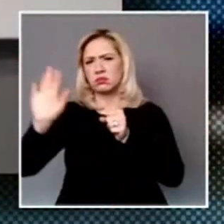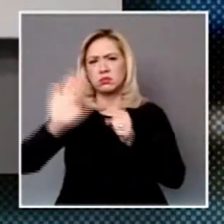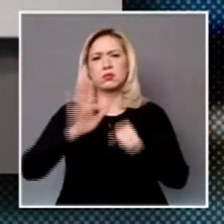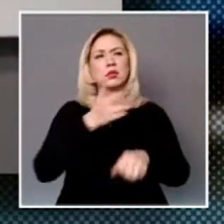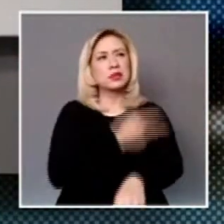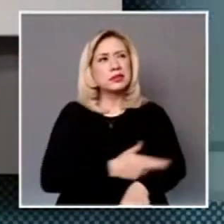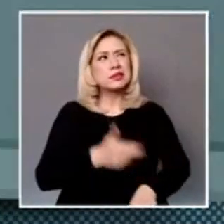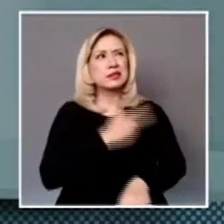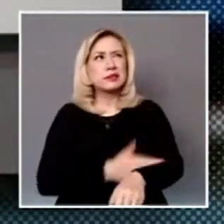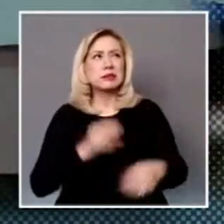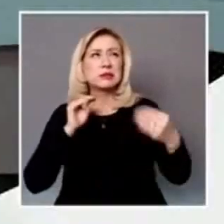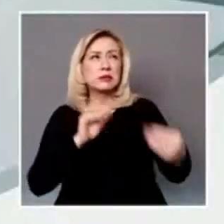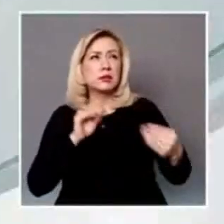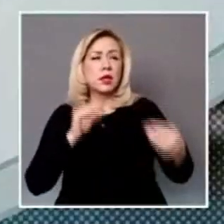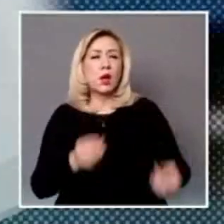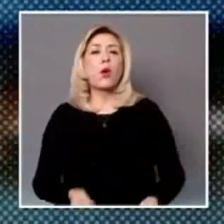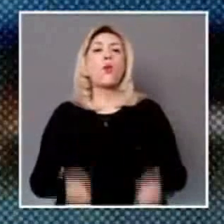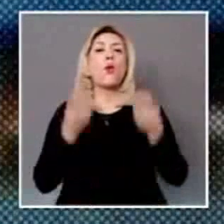fijar una definitiva.